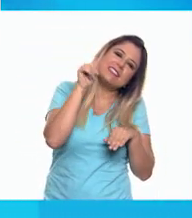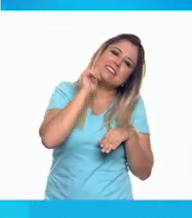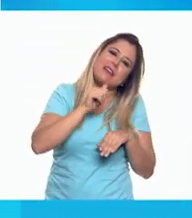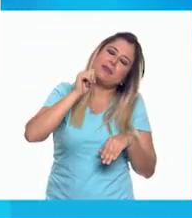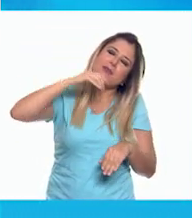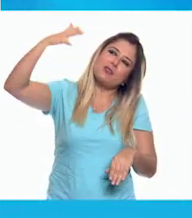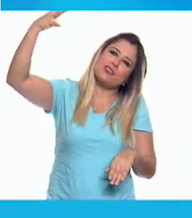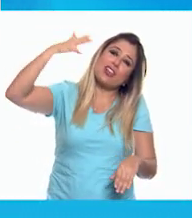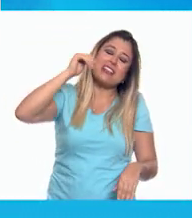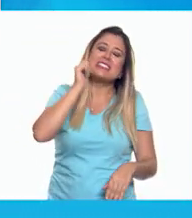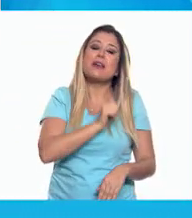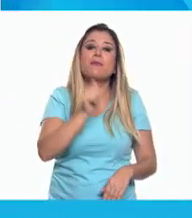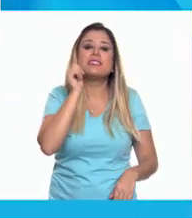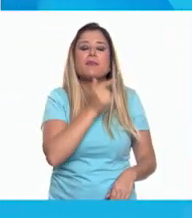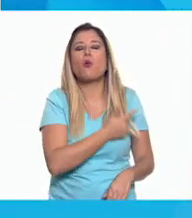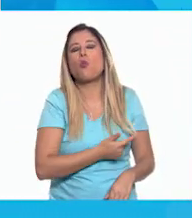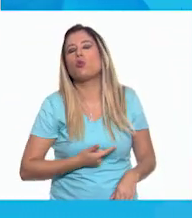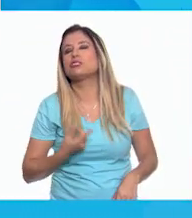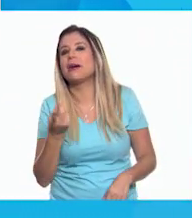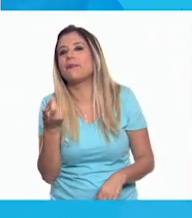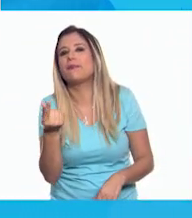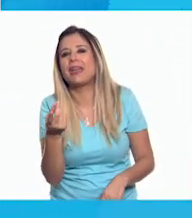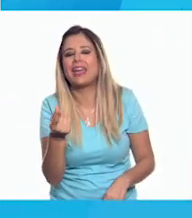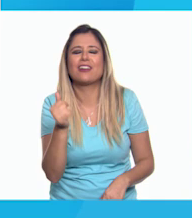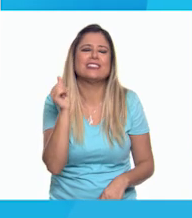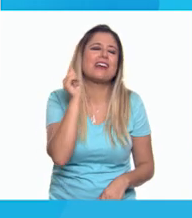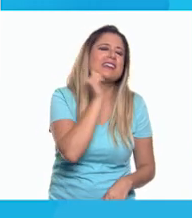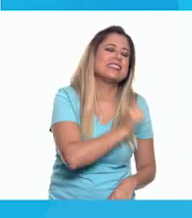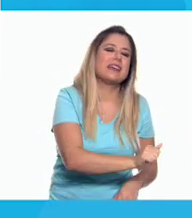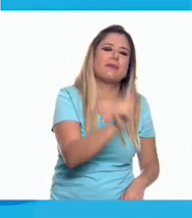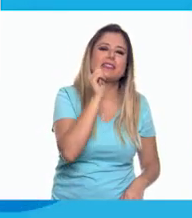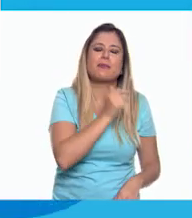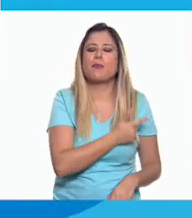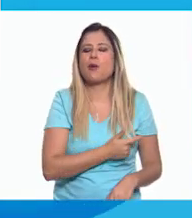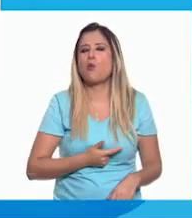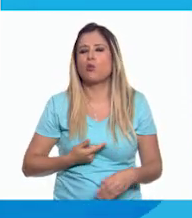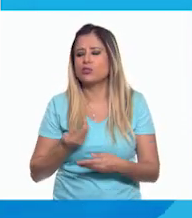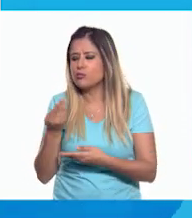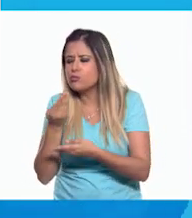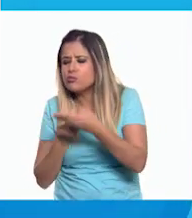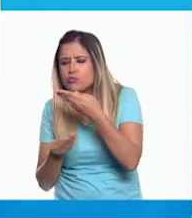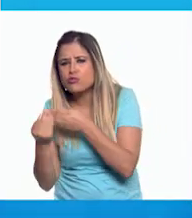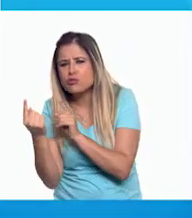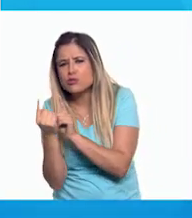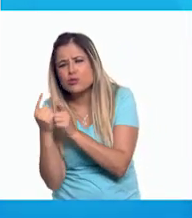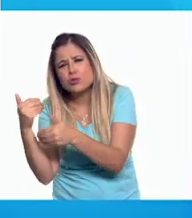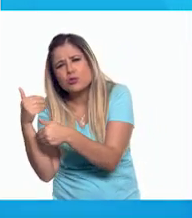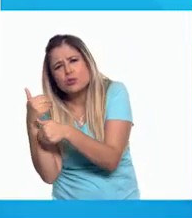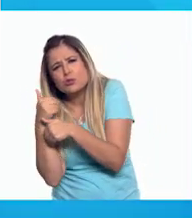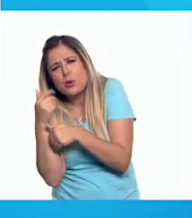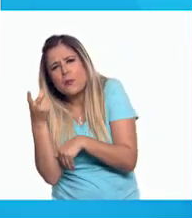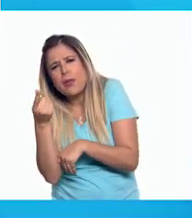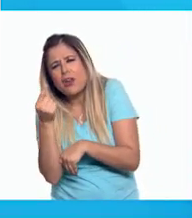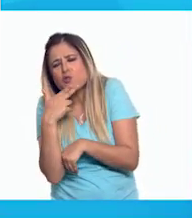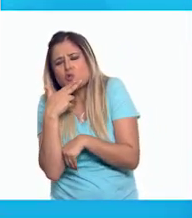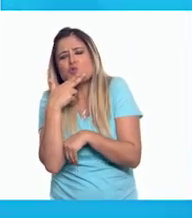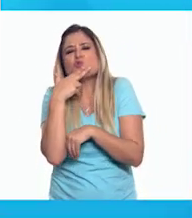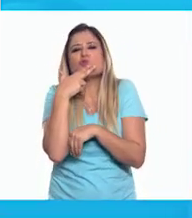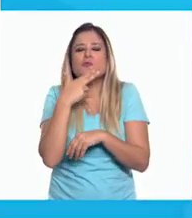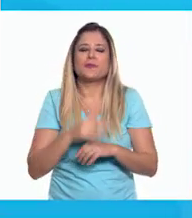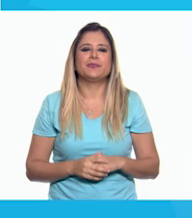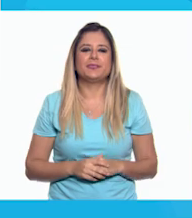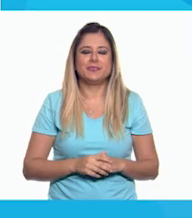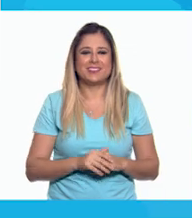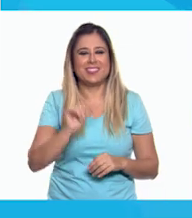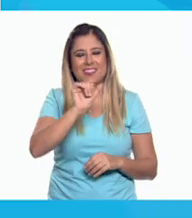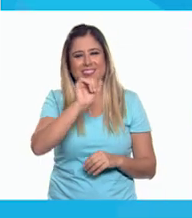me han gustado los perros, Leni, siempre he tenido una interacción muy íntima con los caninos. Muy bien, vamos a ver